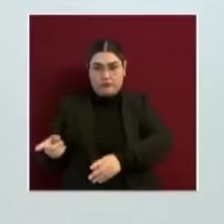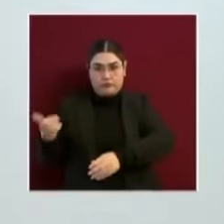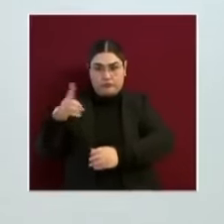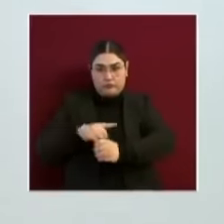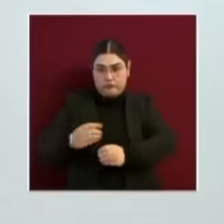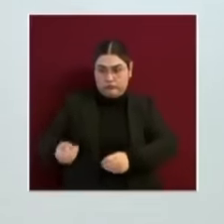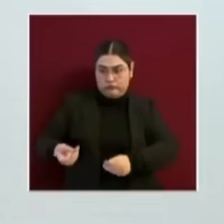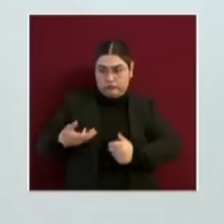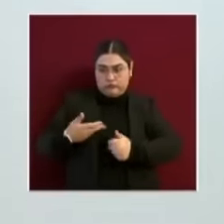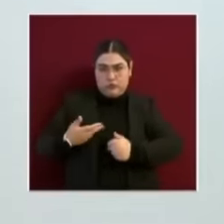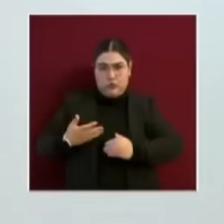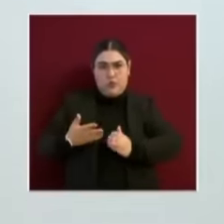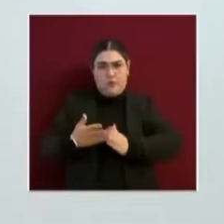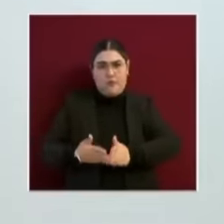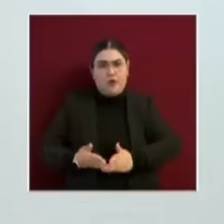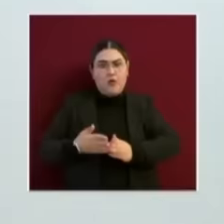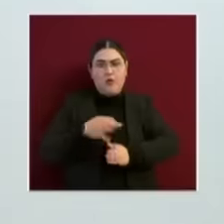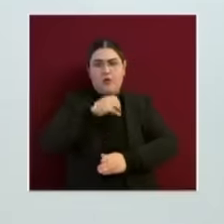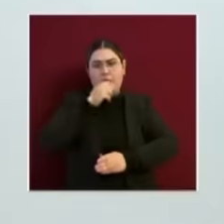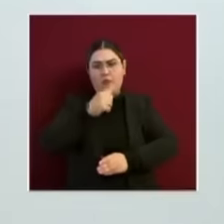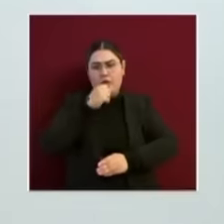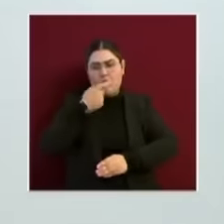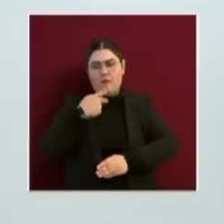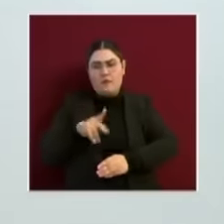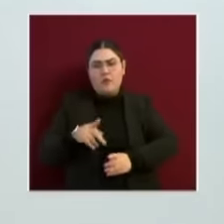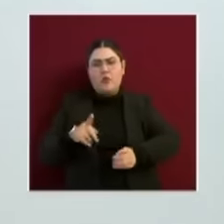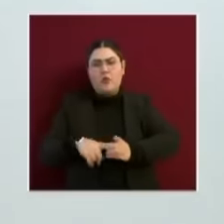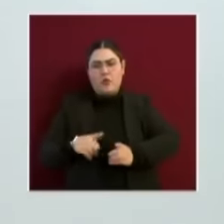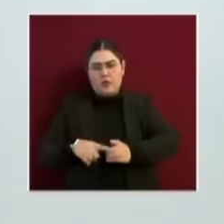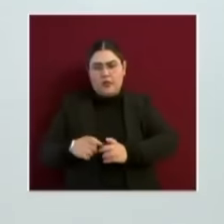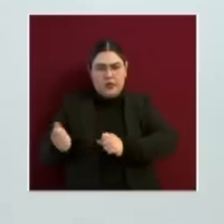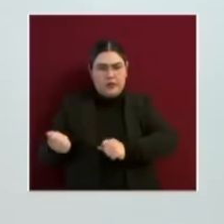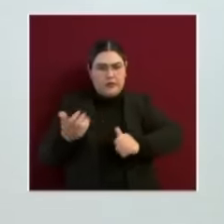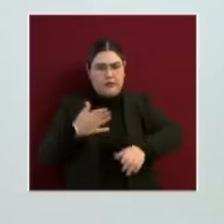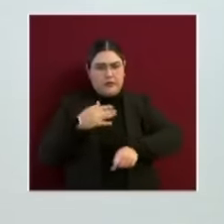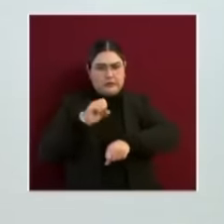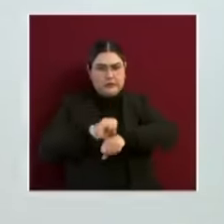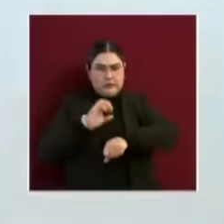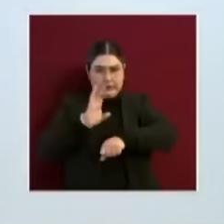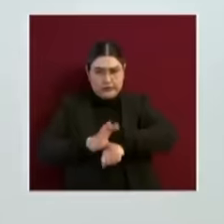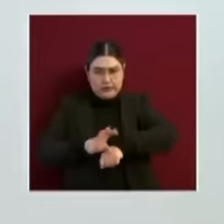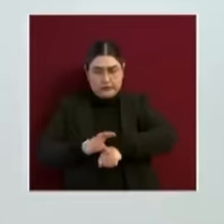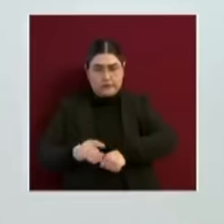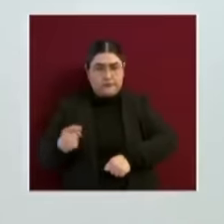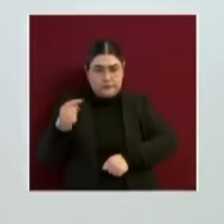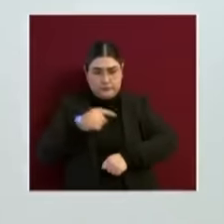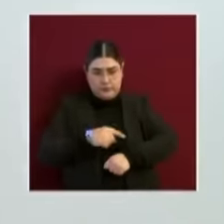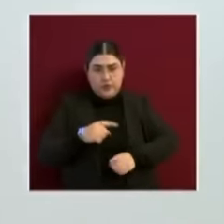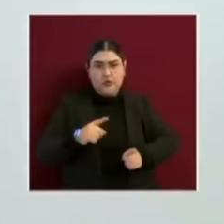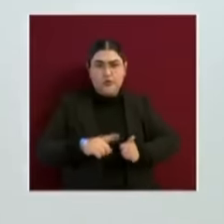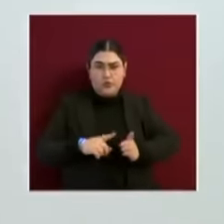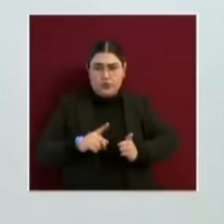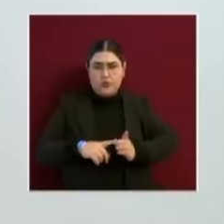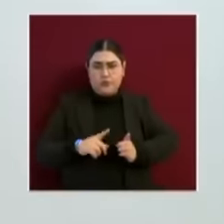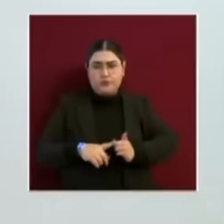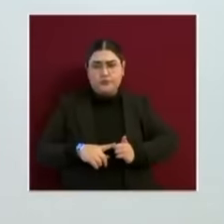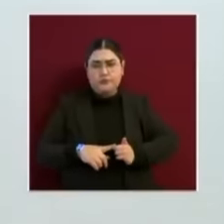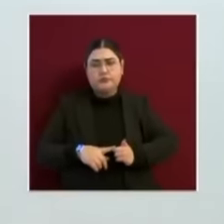lo hundimos en San Carlos. En un tiempo y en un lugar